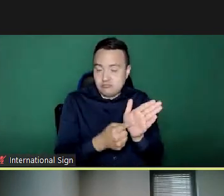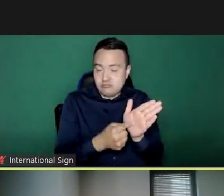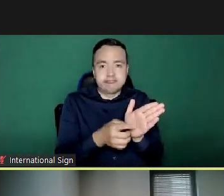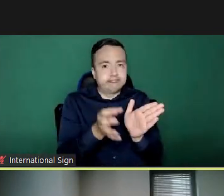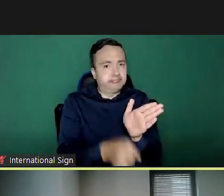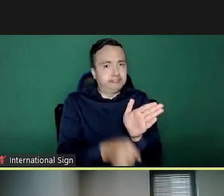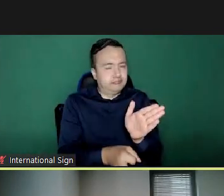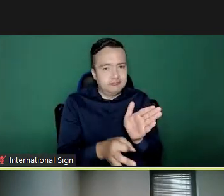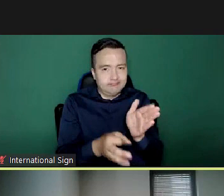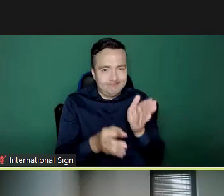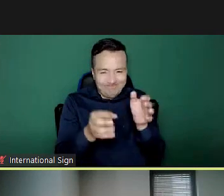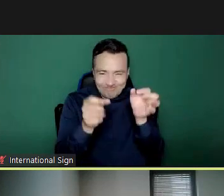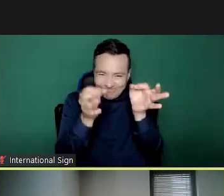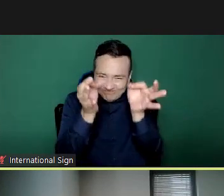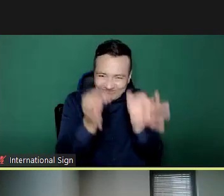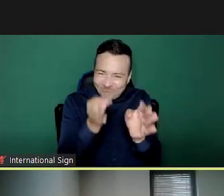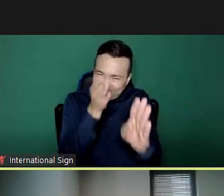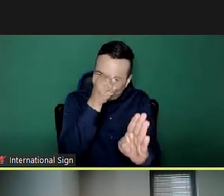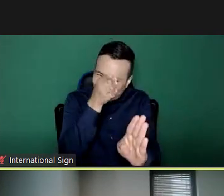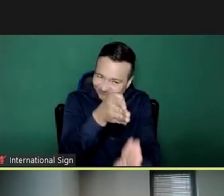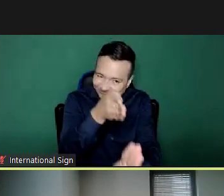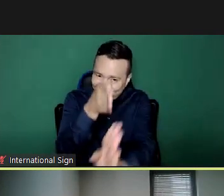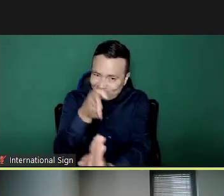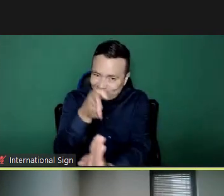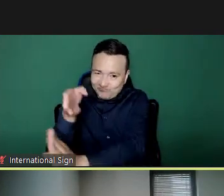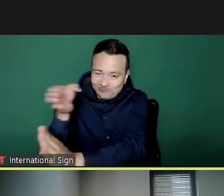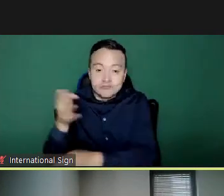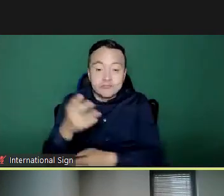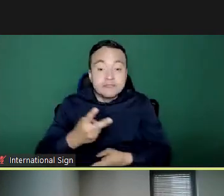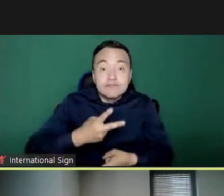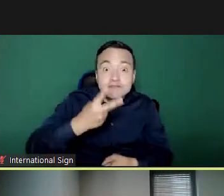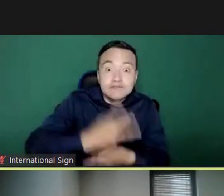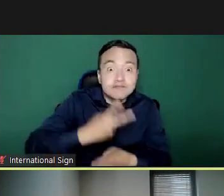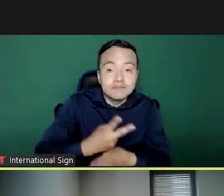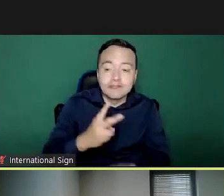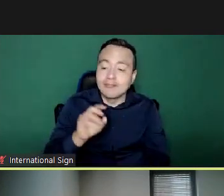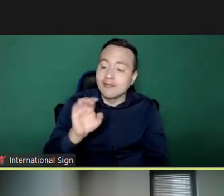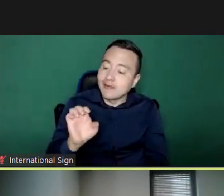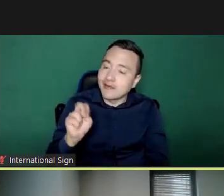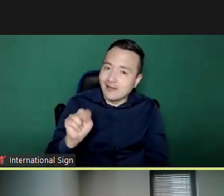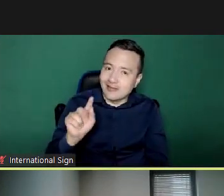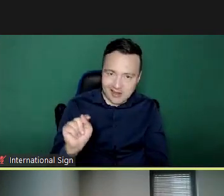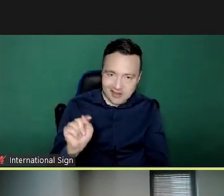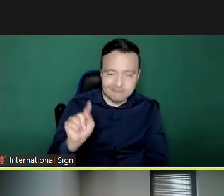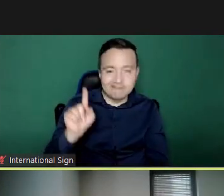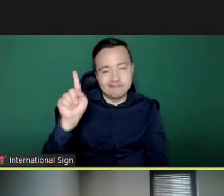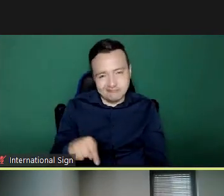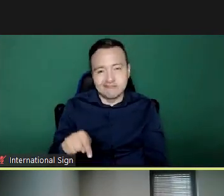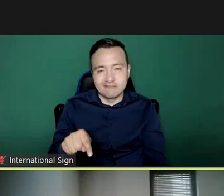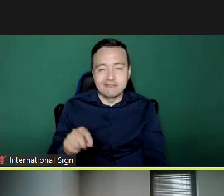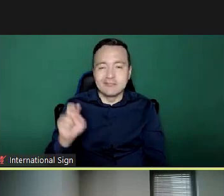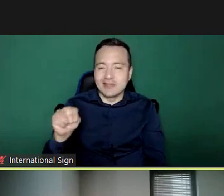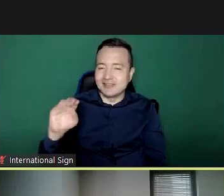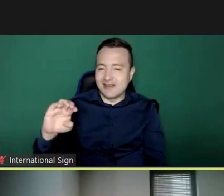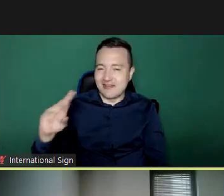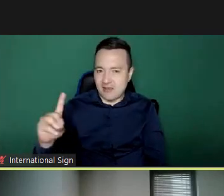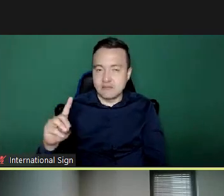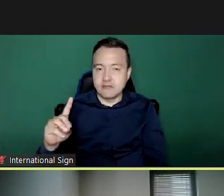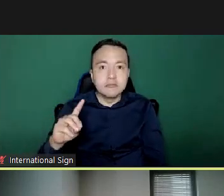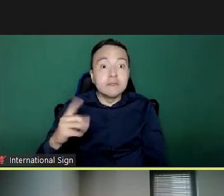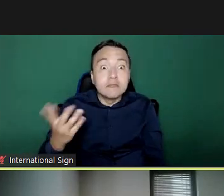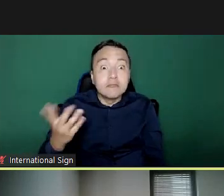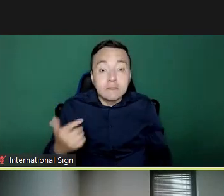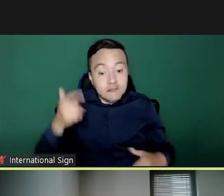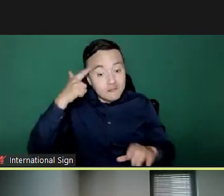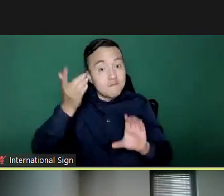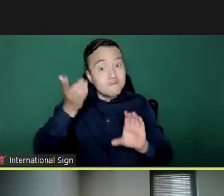habla de los factores de riesgo de las NTs y la salud mental. Si hay un mensaje que comunica este